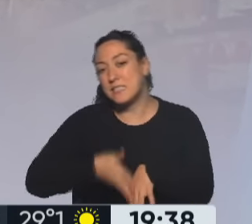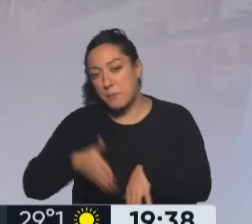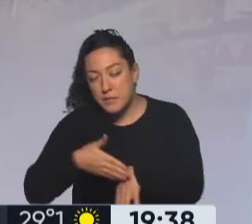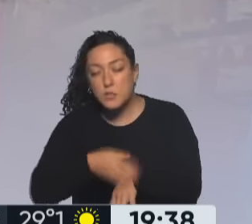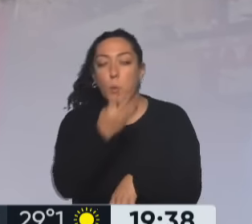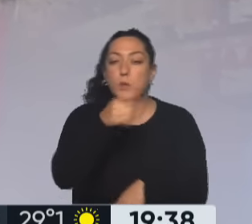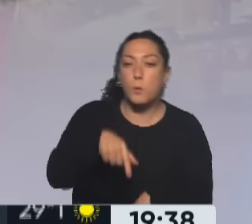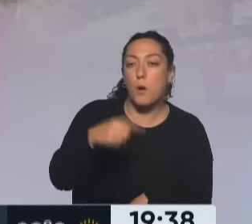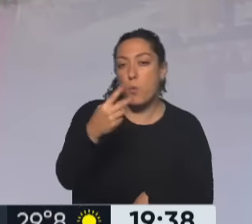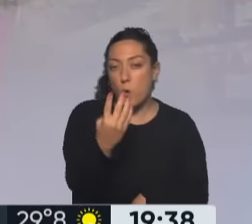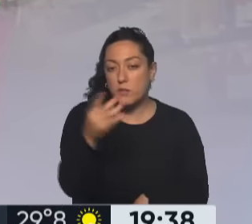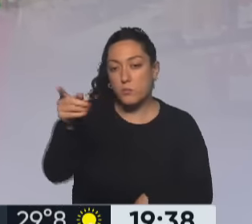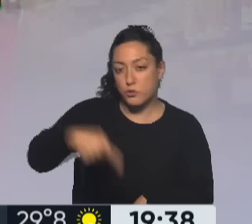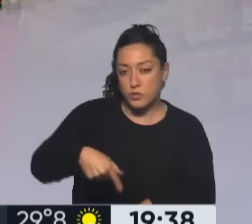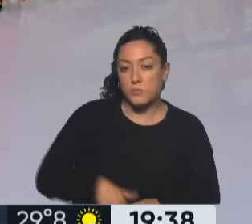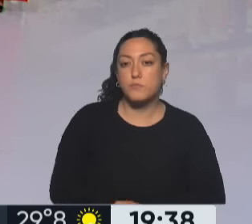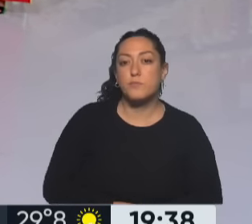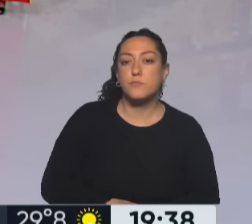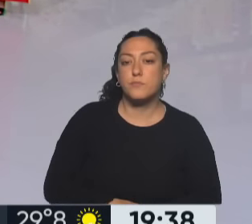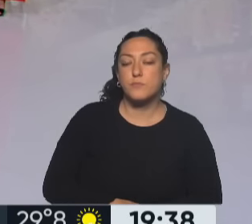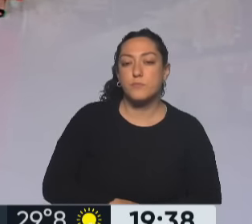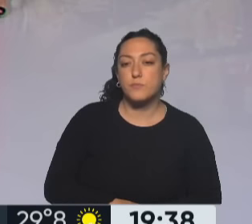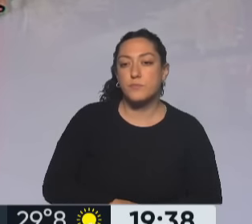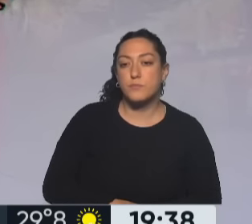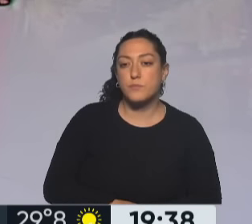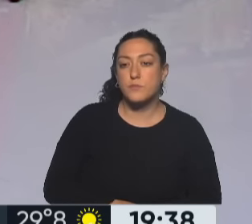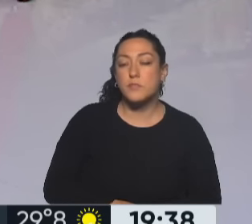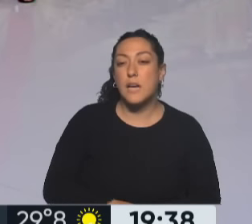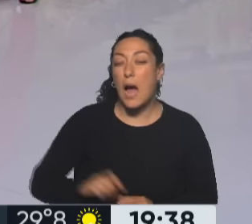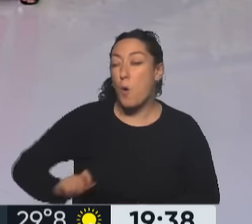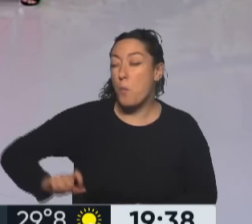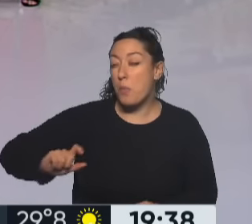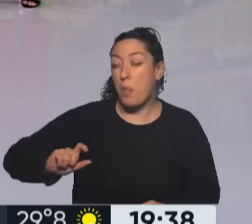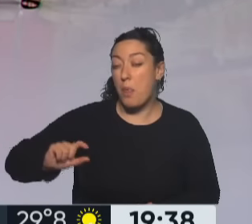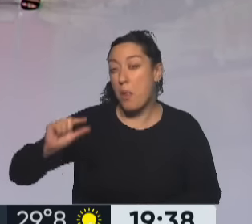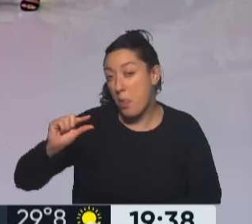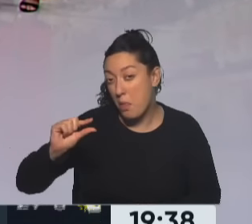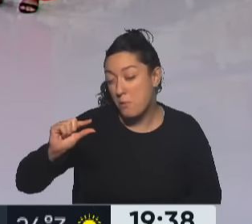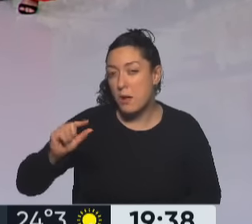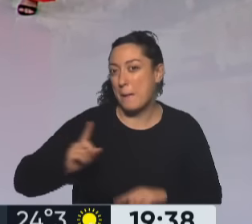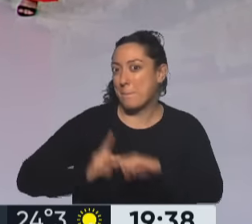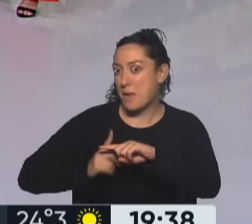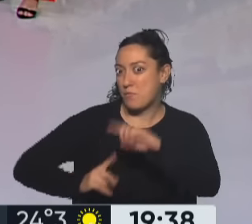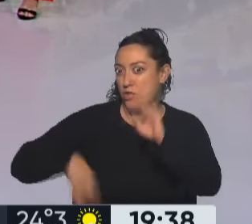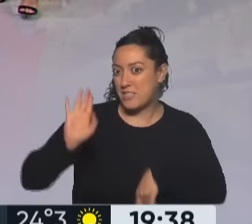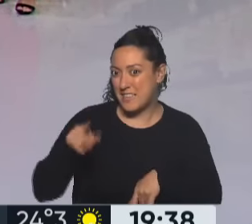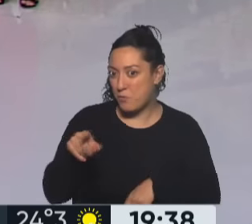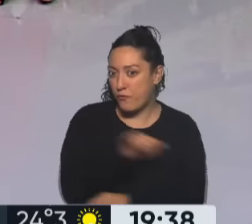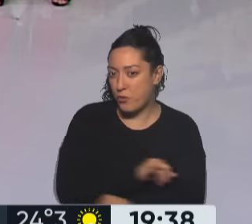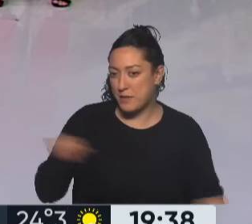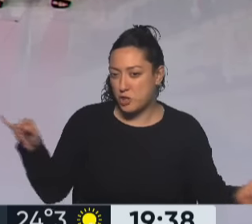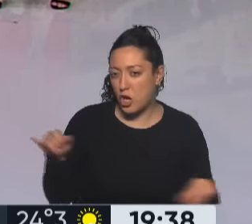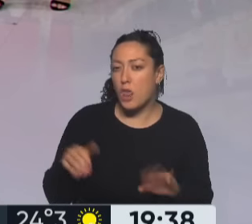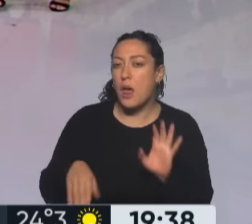calzado con un 4,4%. En términos de los que menos aumentaron, y es sumamente positivo resaltar este dato,